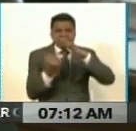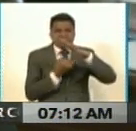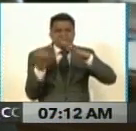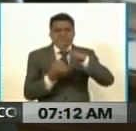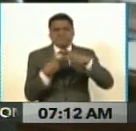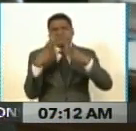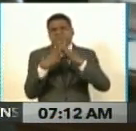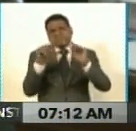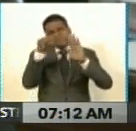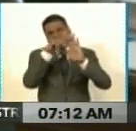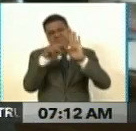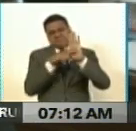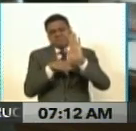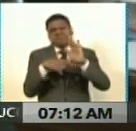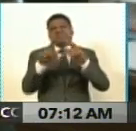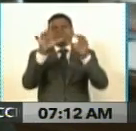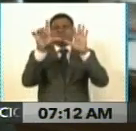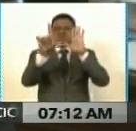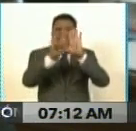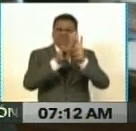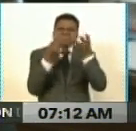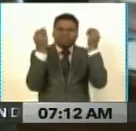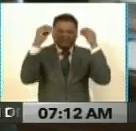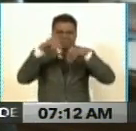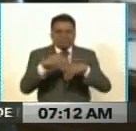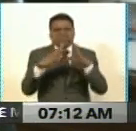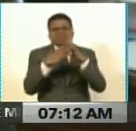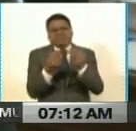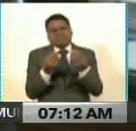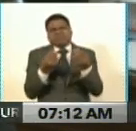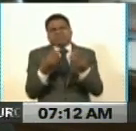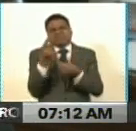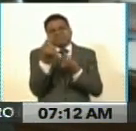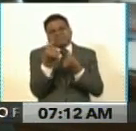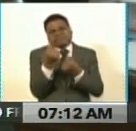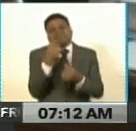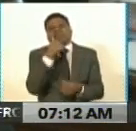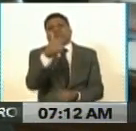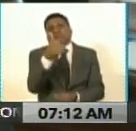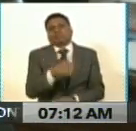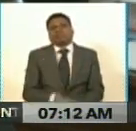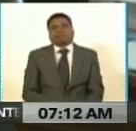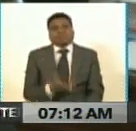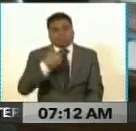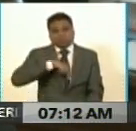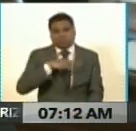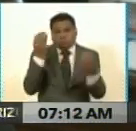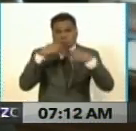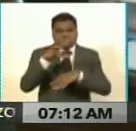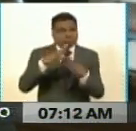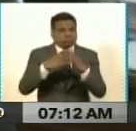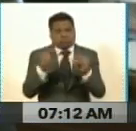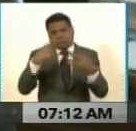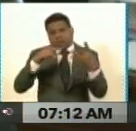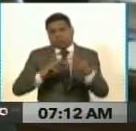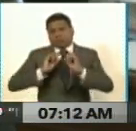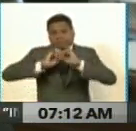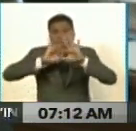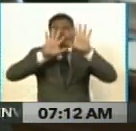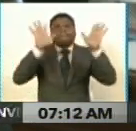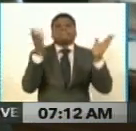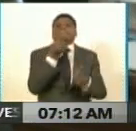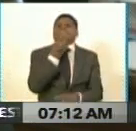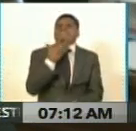legales que está suscrito Venezuela en tema de economía y sobre todo en tema de transparencia